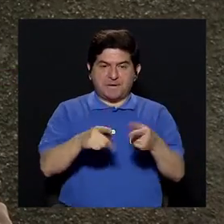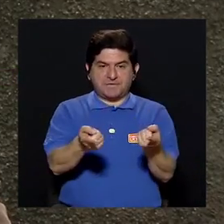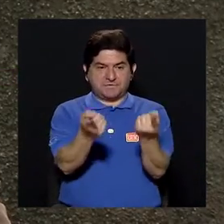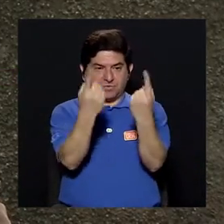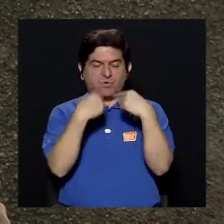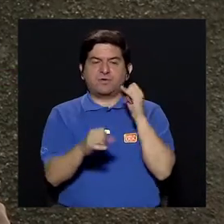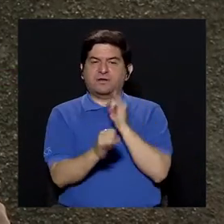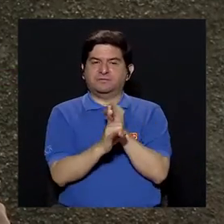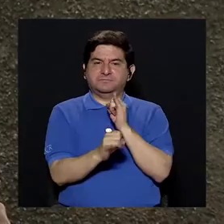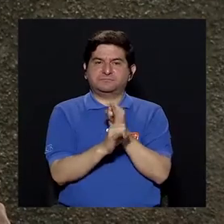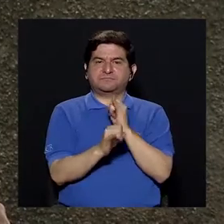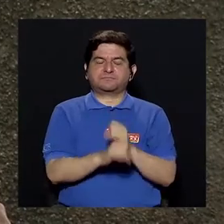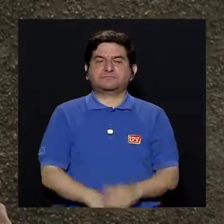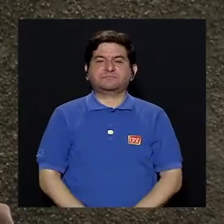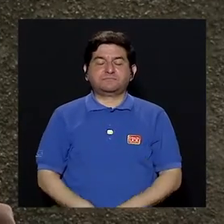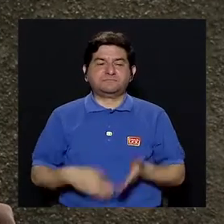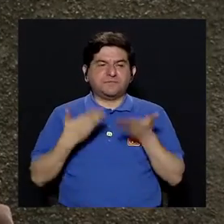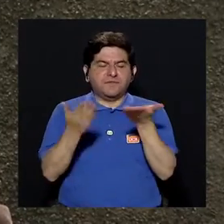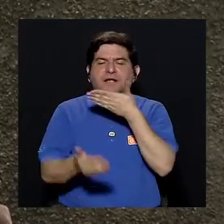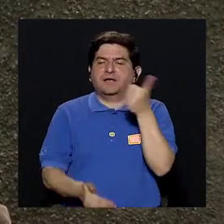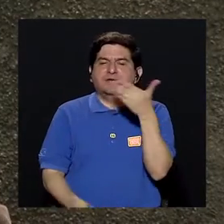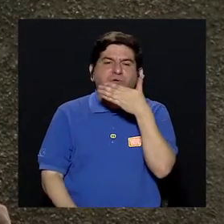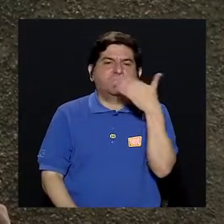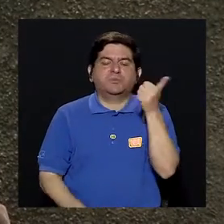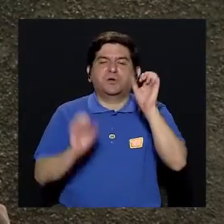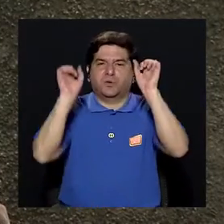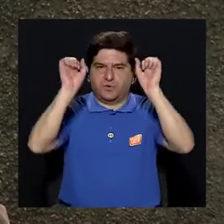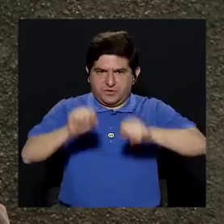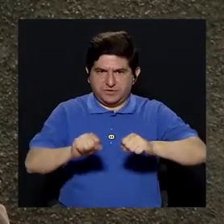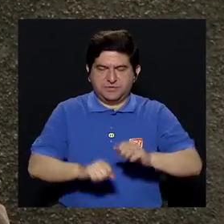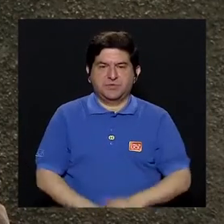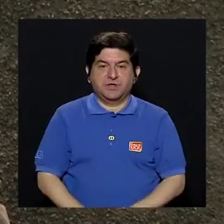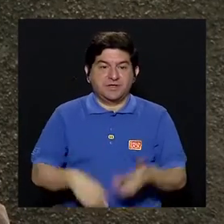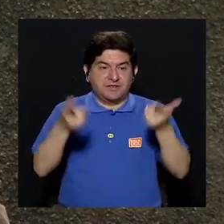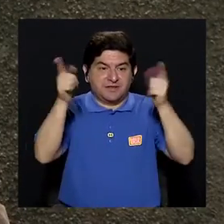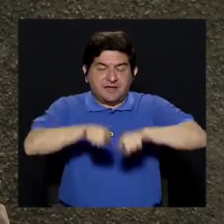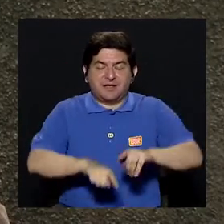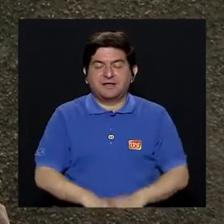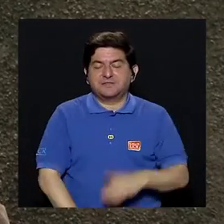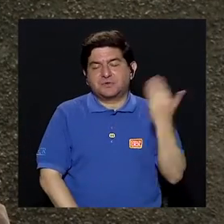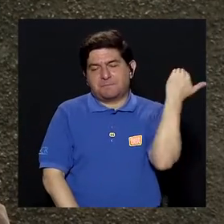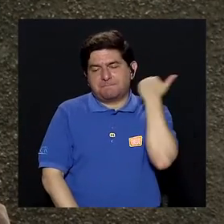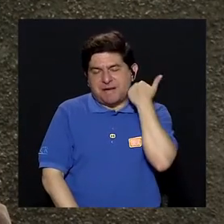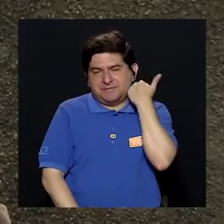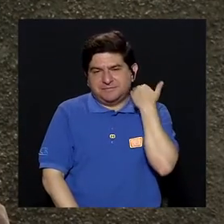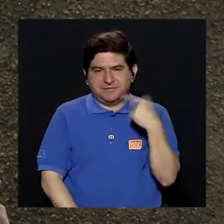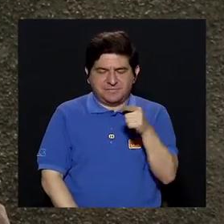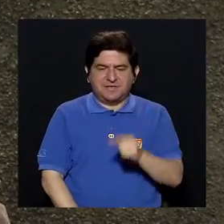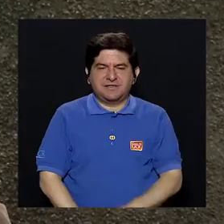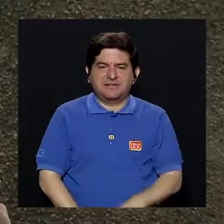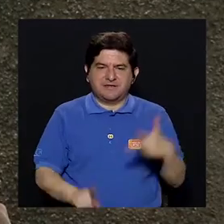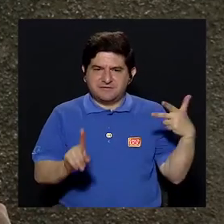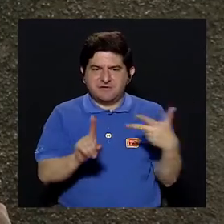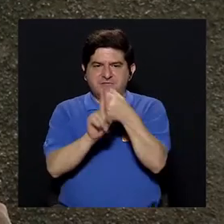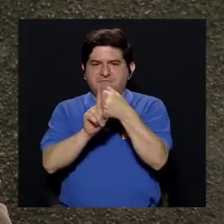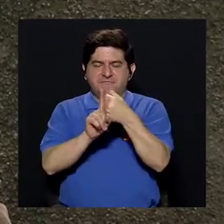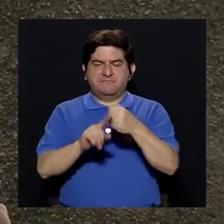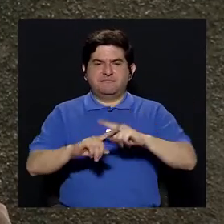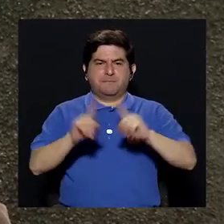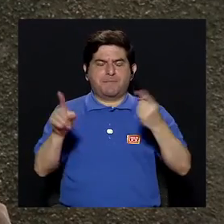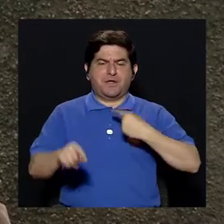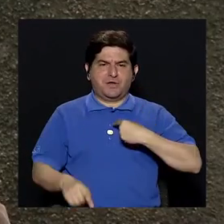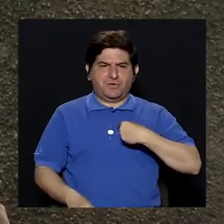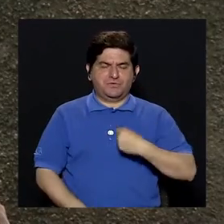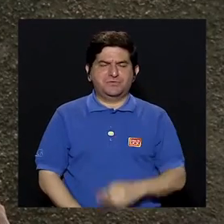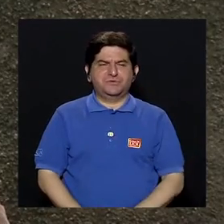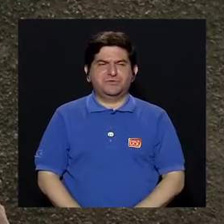paciente llega a nuestra institución ofrecerle lo mejor que podamos en caso de que sean víctimas de un accidente, pero yo